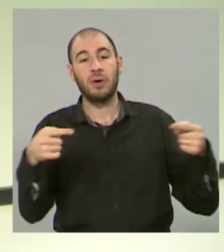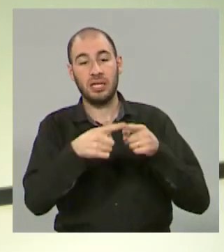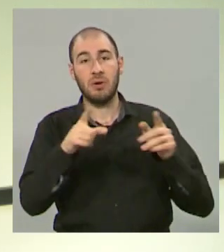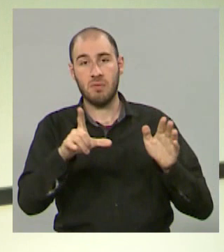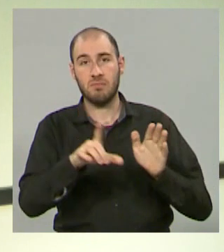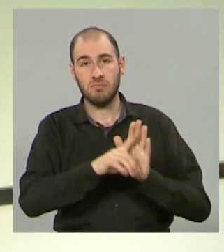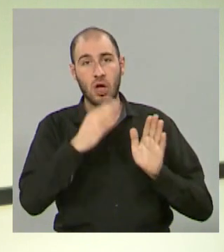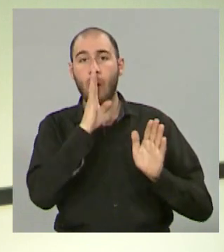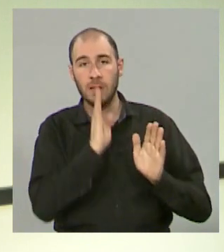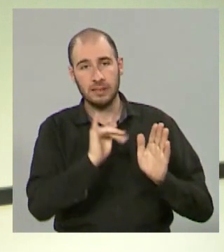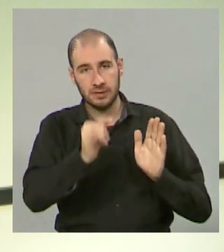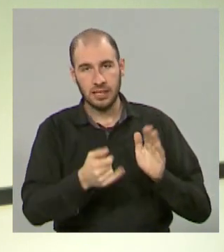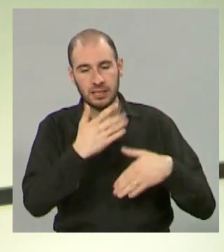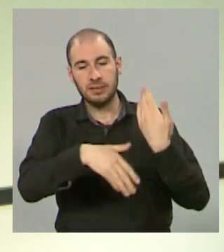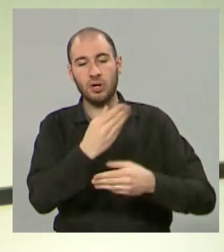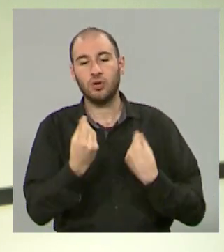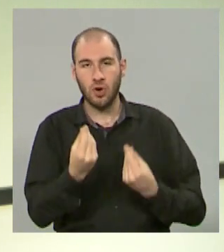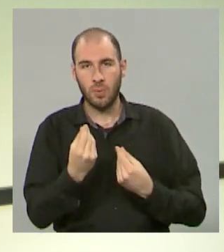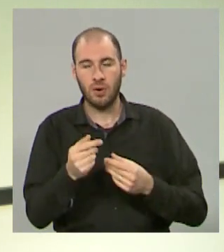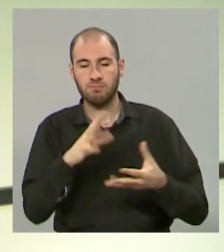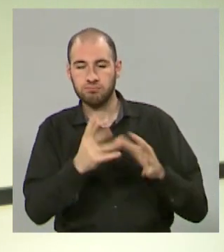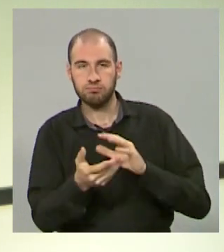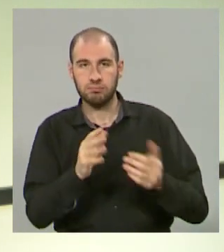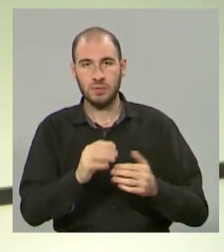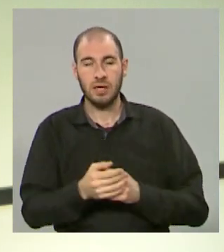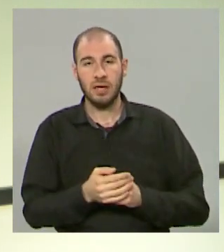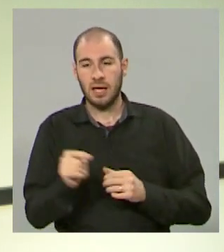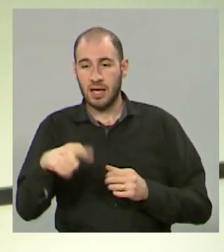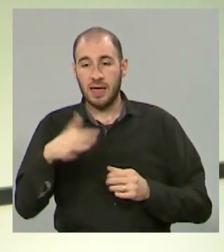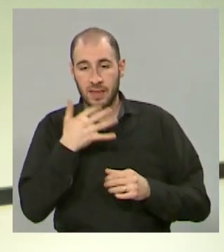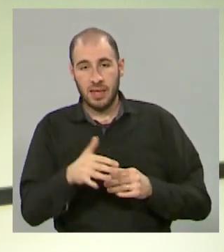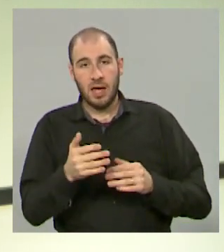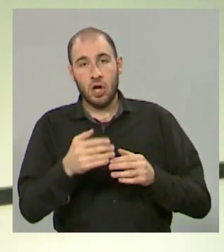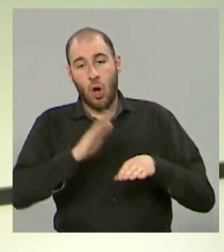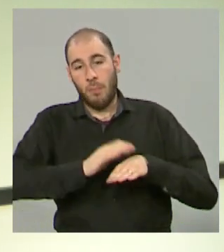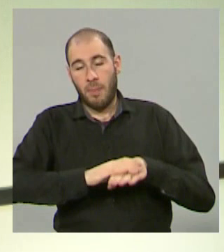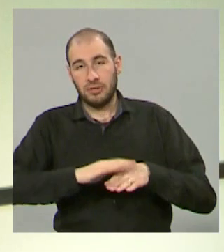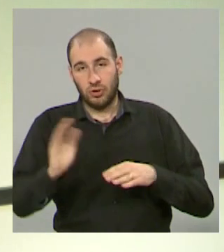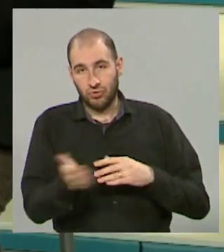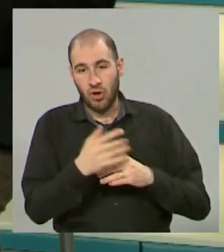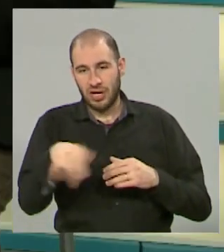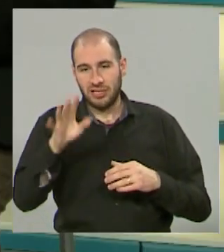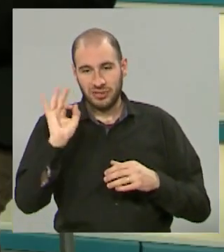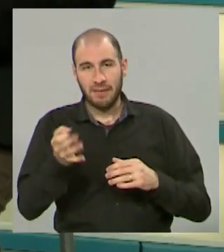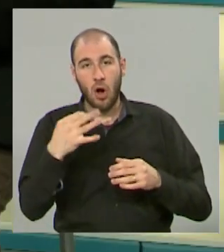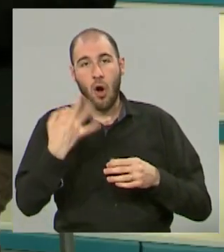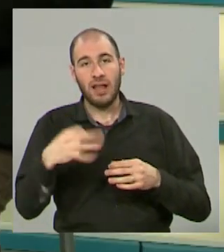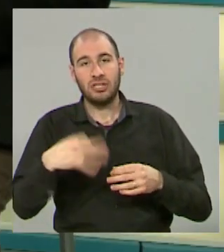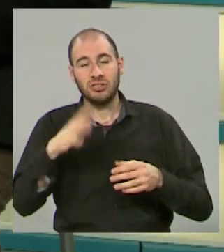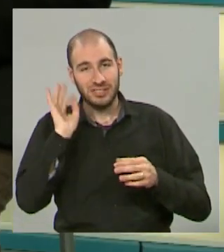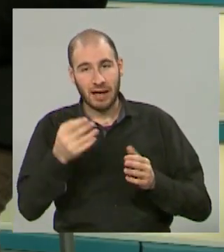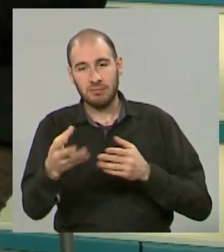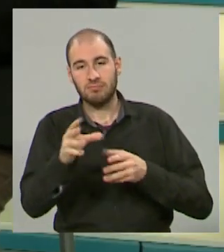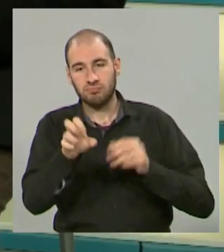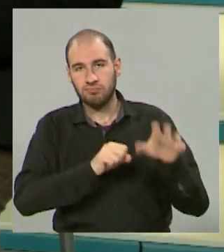lícitos, a cómo se desenvolvían y cuáles eran las dinámicas, y entienden que todos estos compromisos que sabían y estas obligaciones que